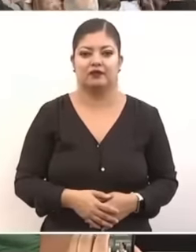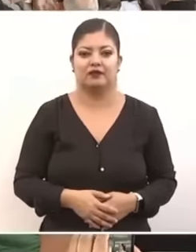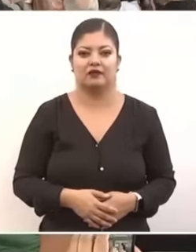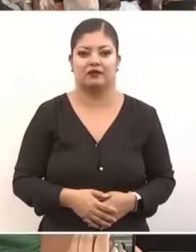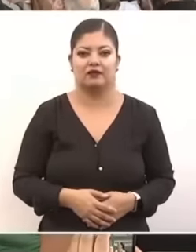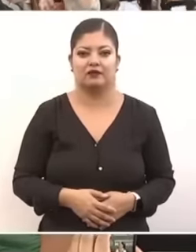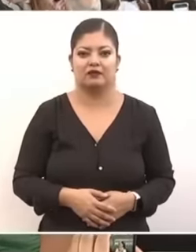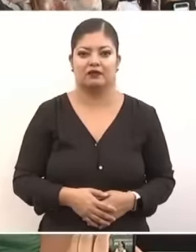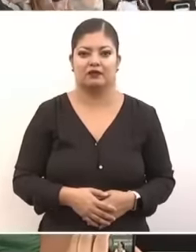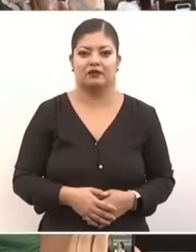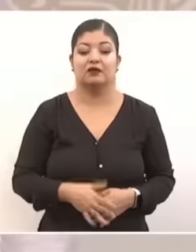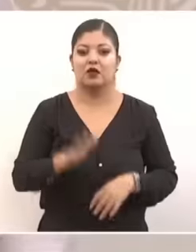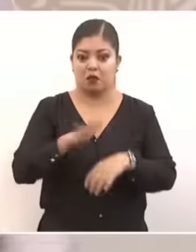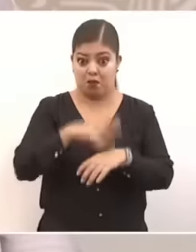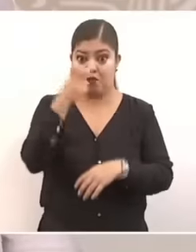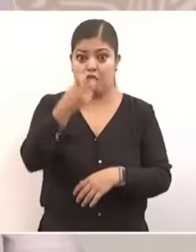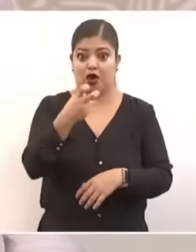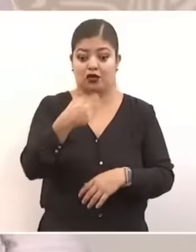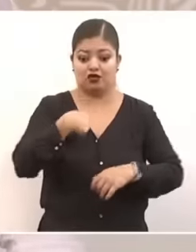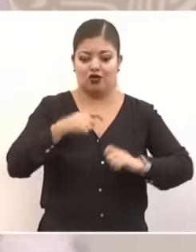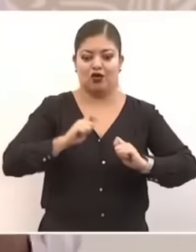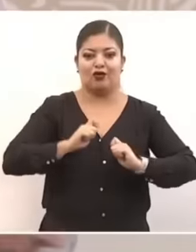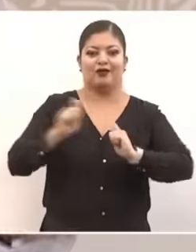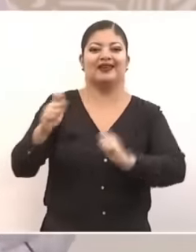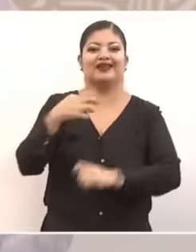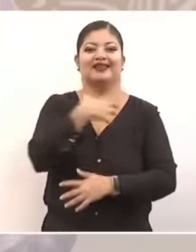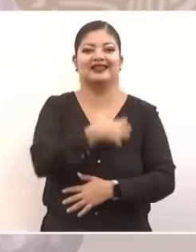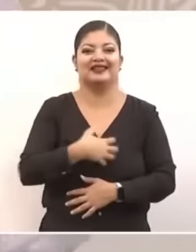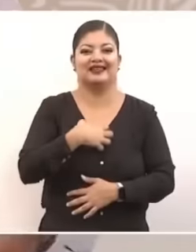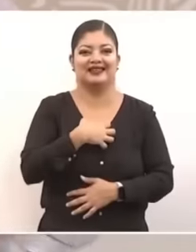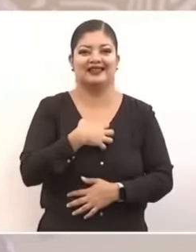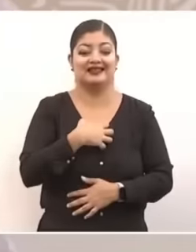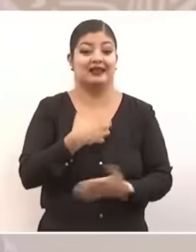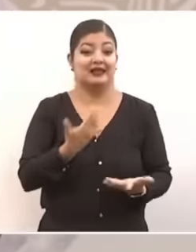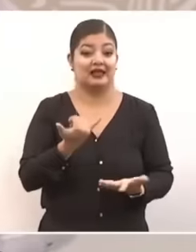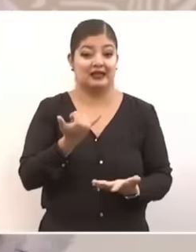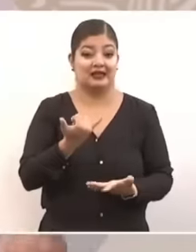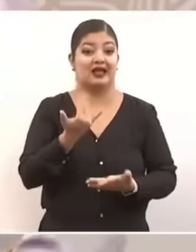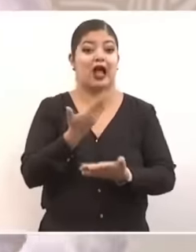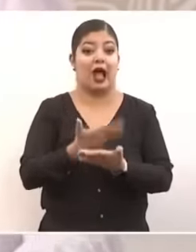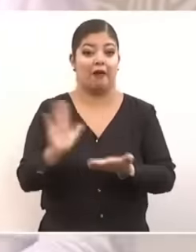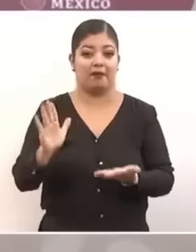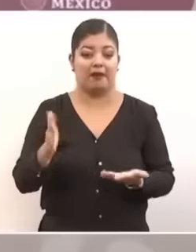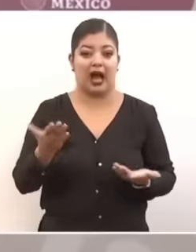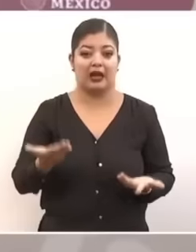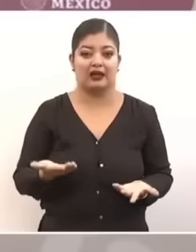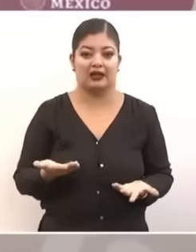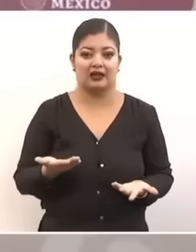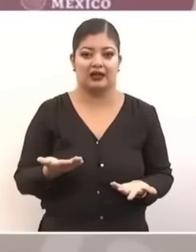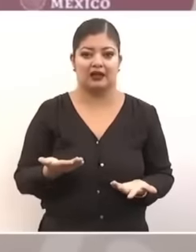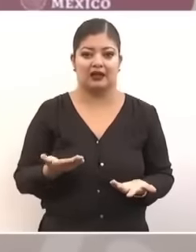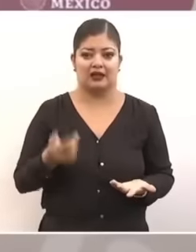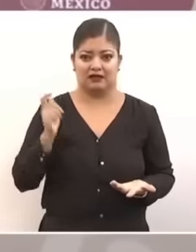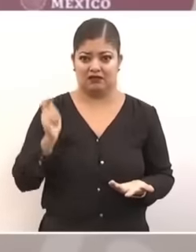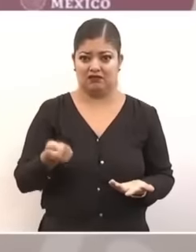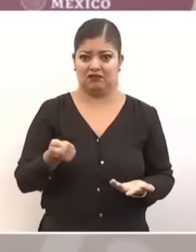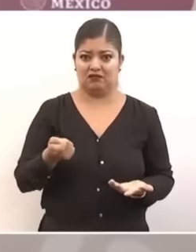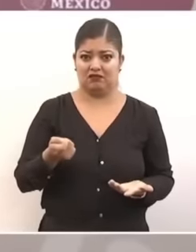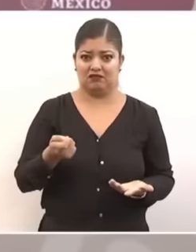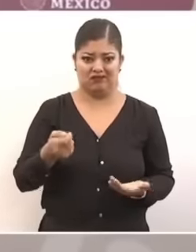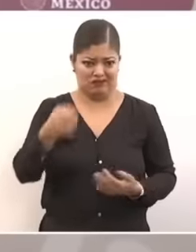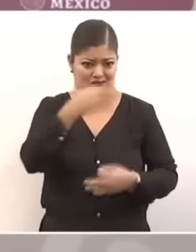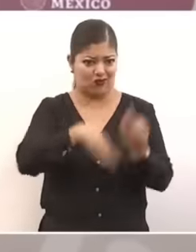Entonces, por eso me voy contento. Además, y eso es para celebrarlo